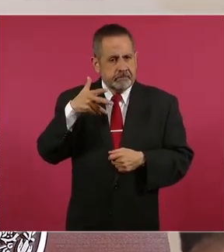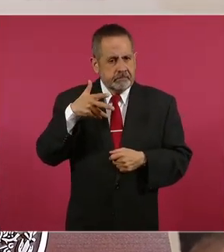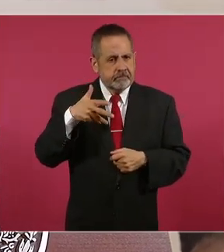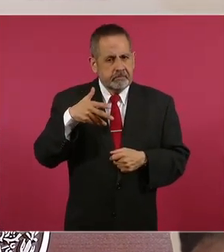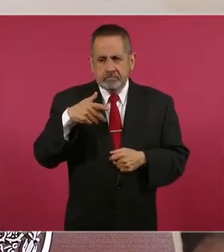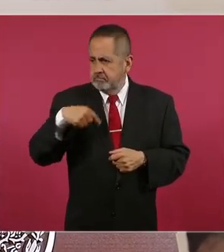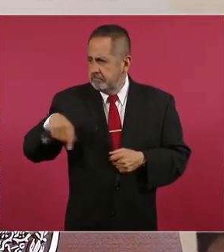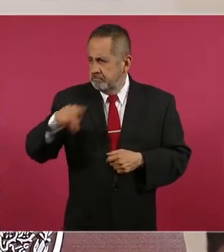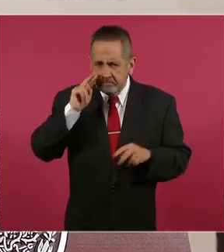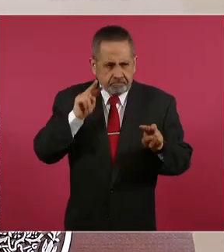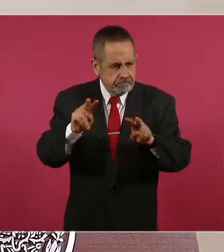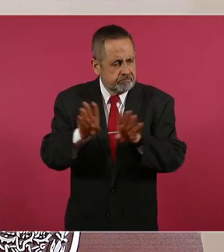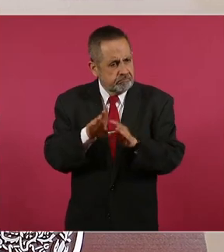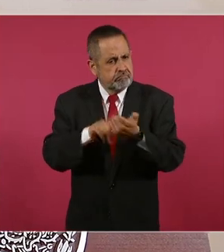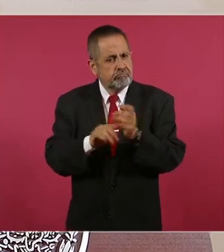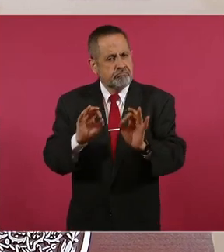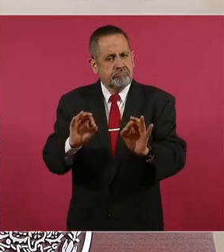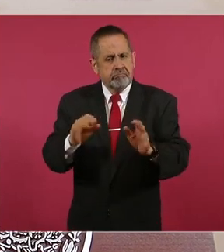verlo